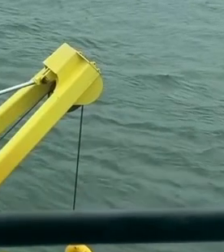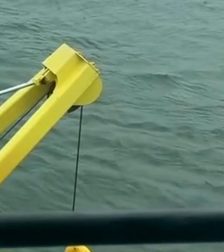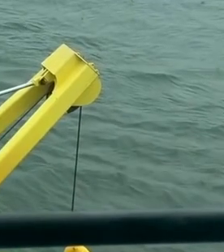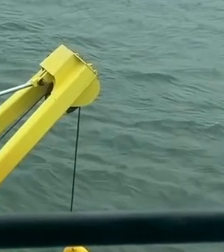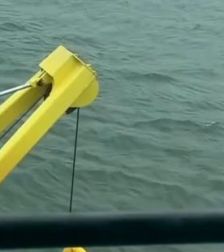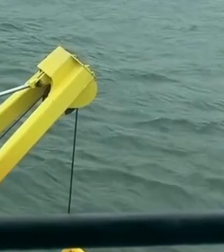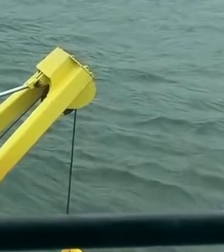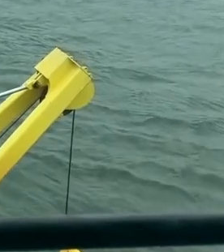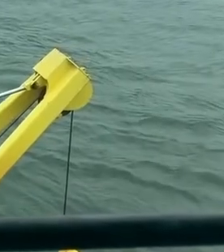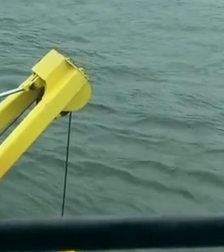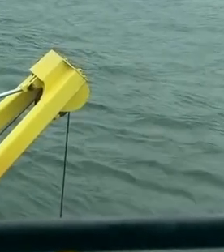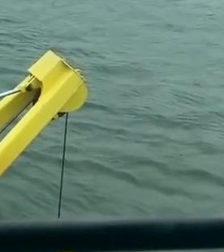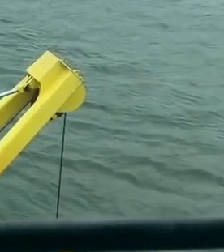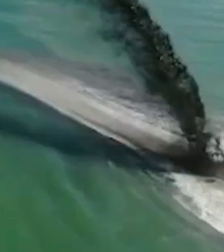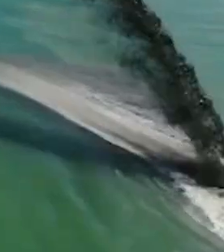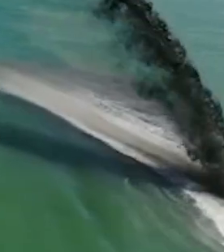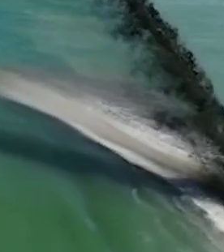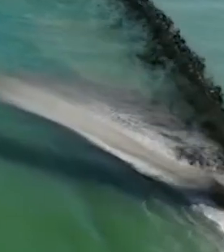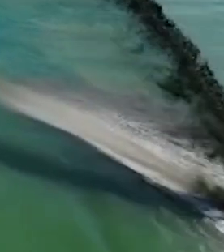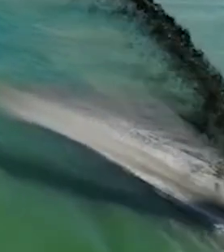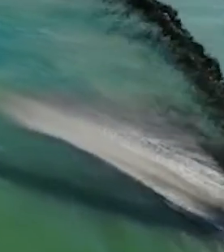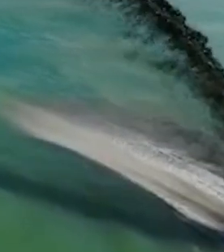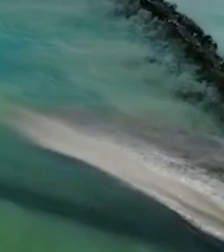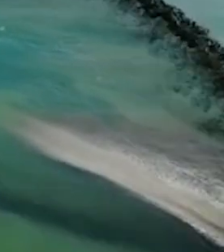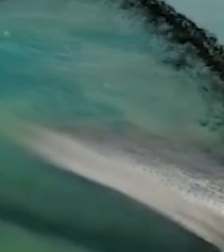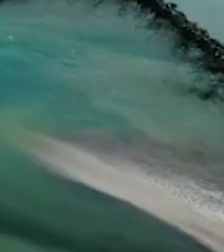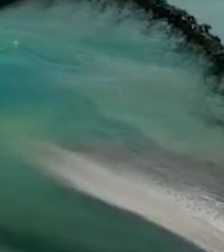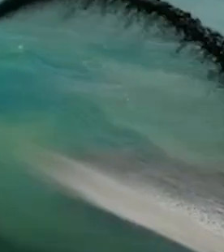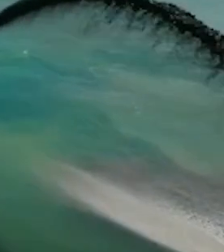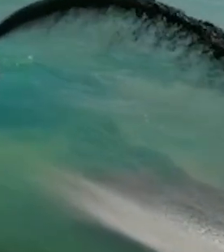Y así se concluye.